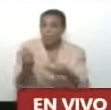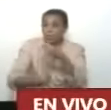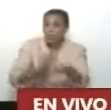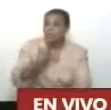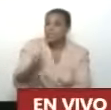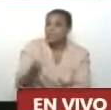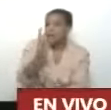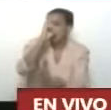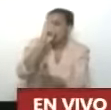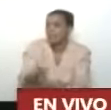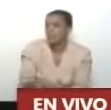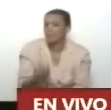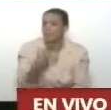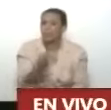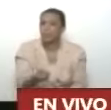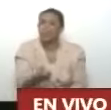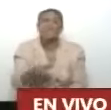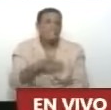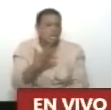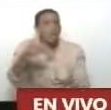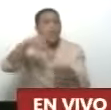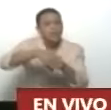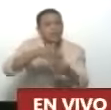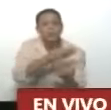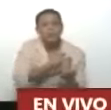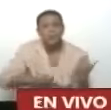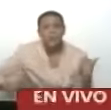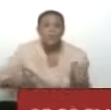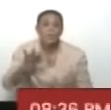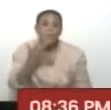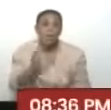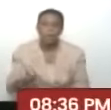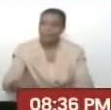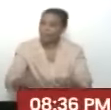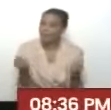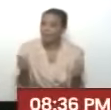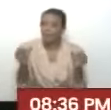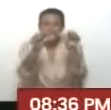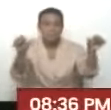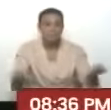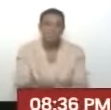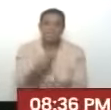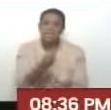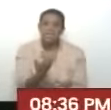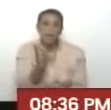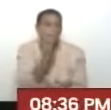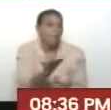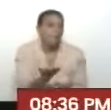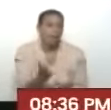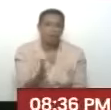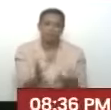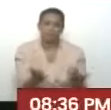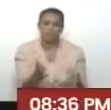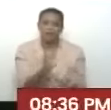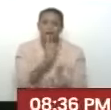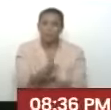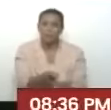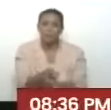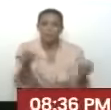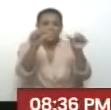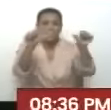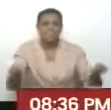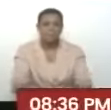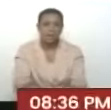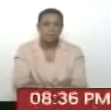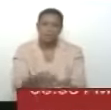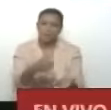dices respetar, que él quiere ir a elecciones, pero entonces destruye el sistema electoral porque pone en duda los resultados del sistema